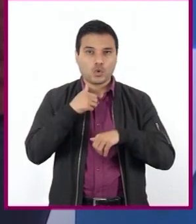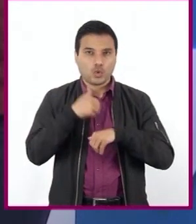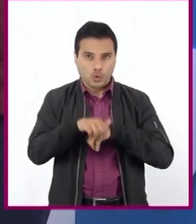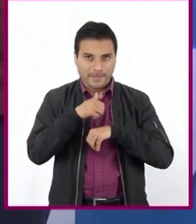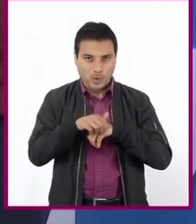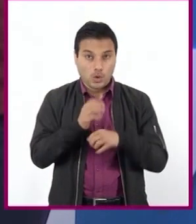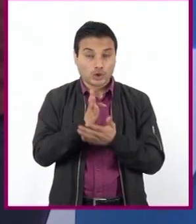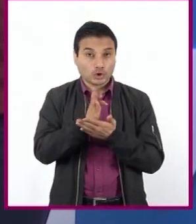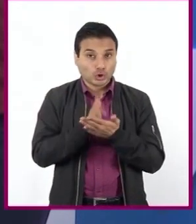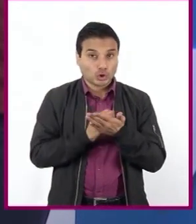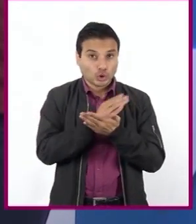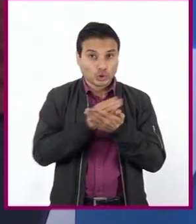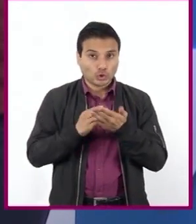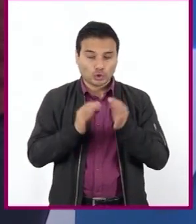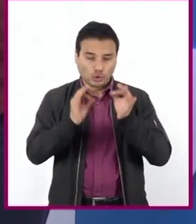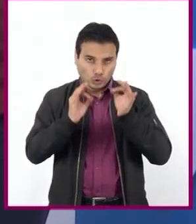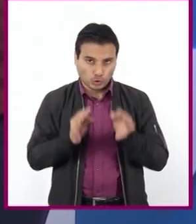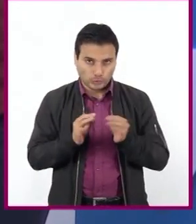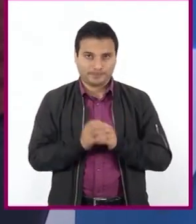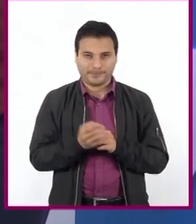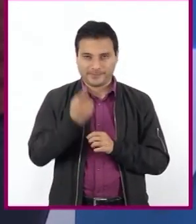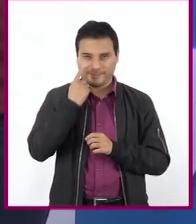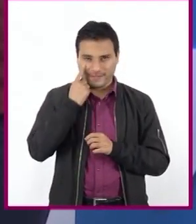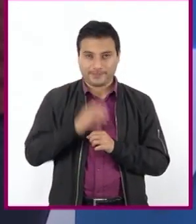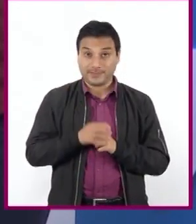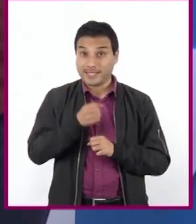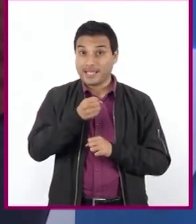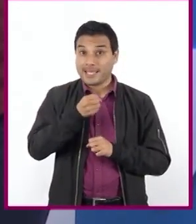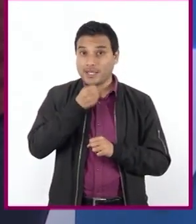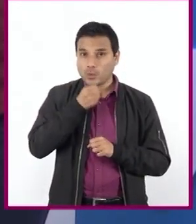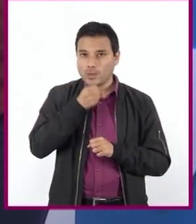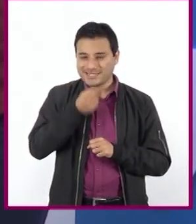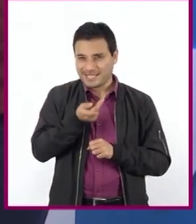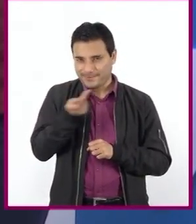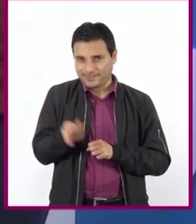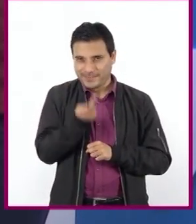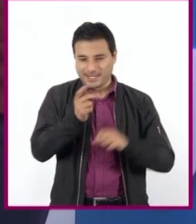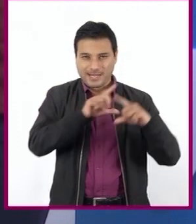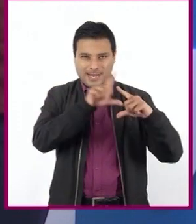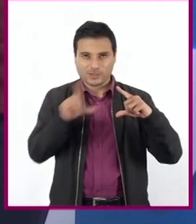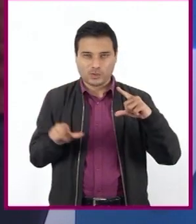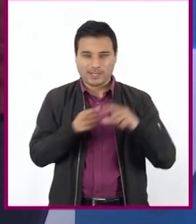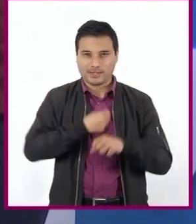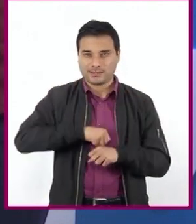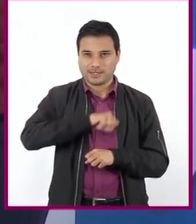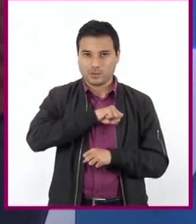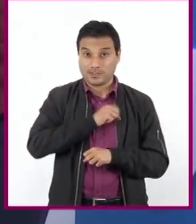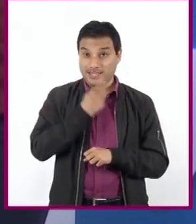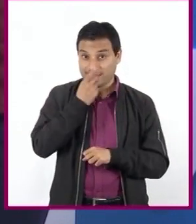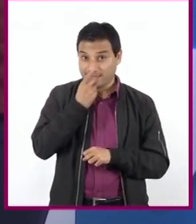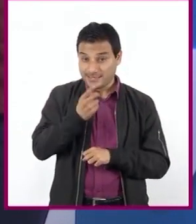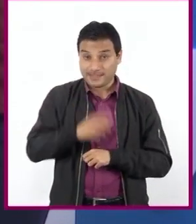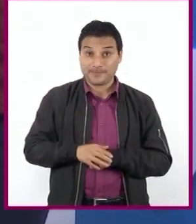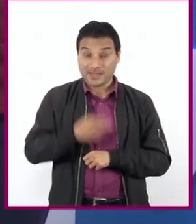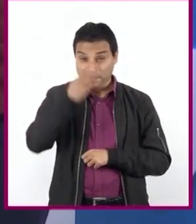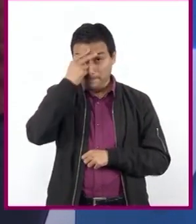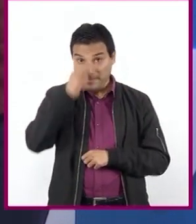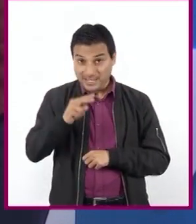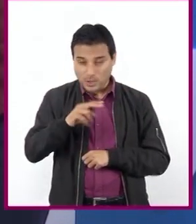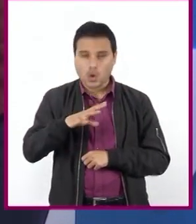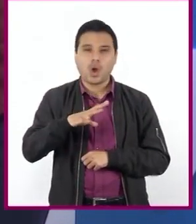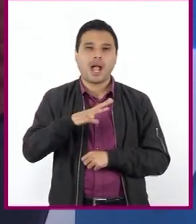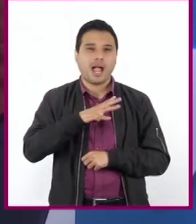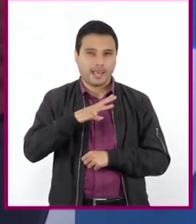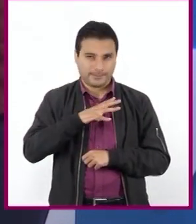fraccionario. Según la Encuesta Nacional de Salud y Nutrición 2018, México es un país con una grave incidencia